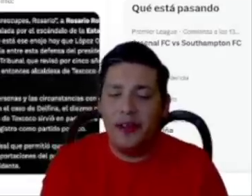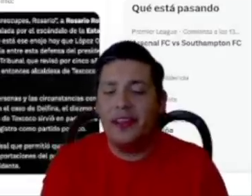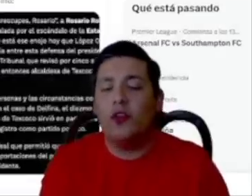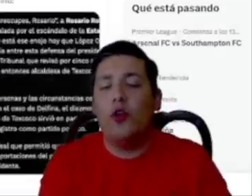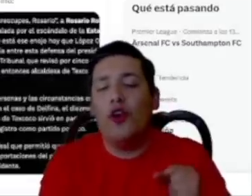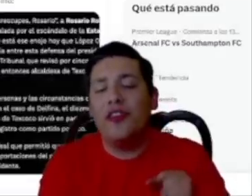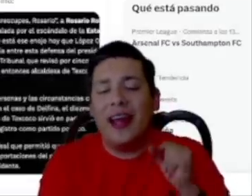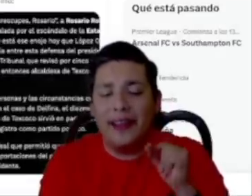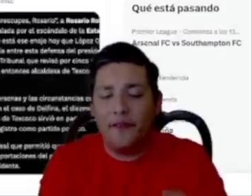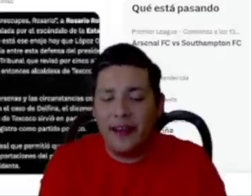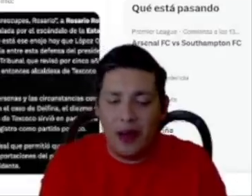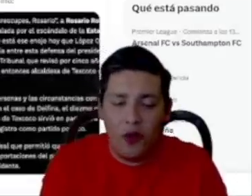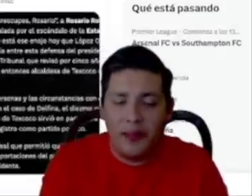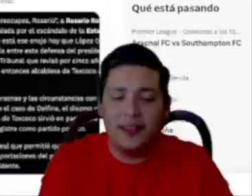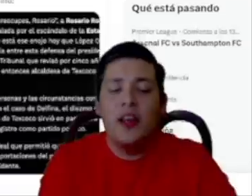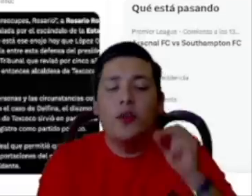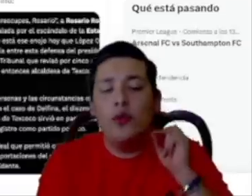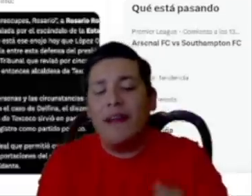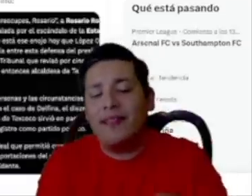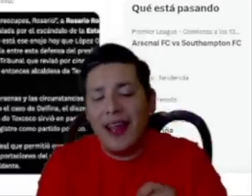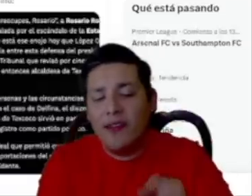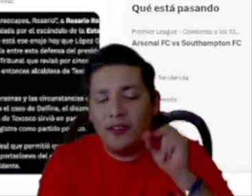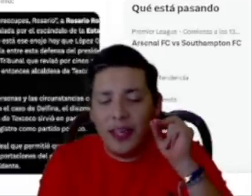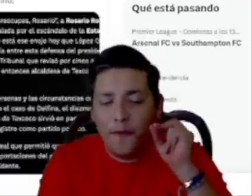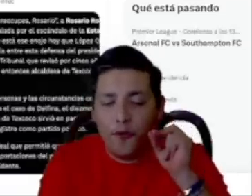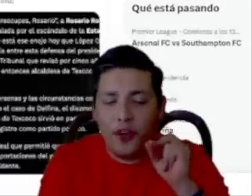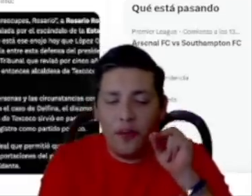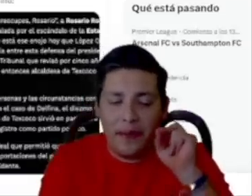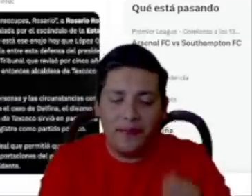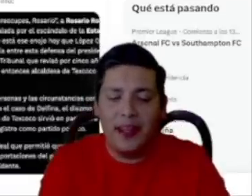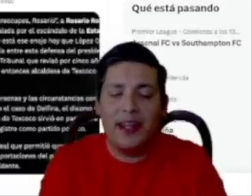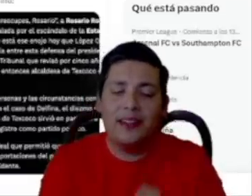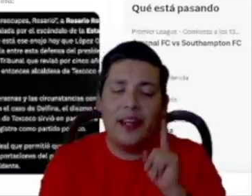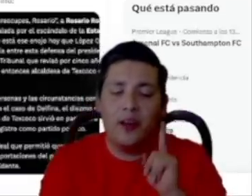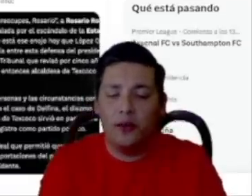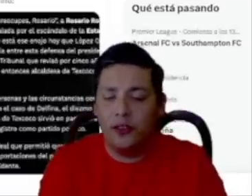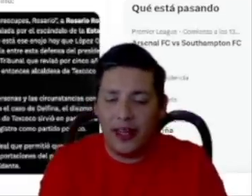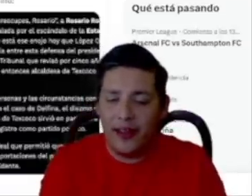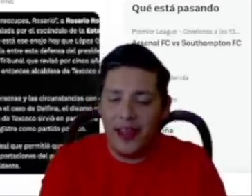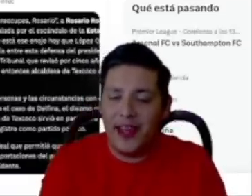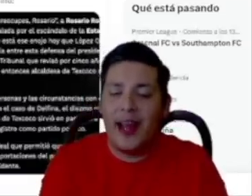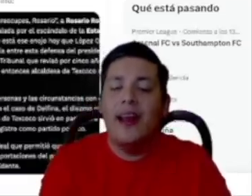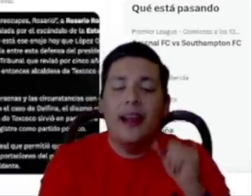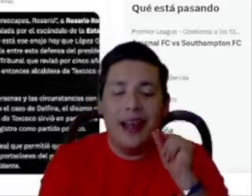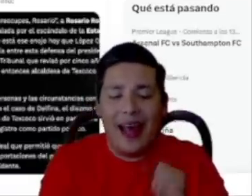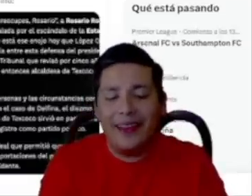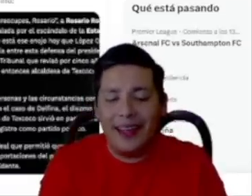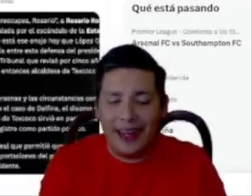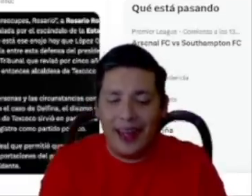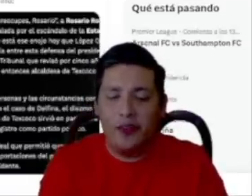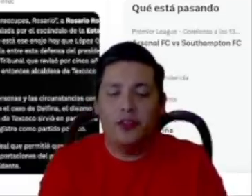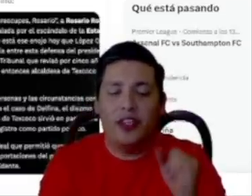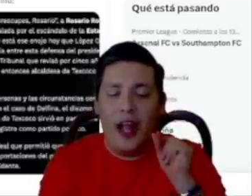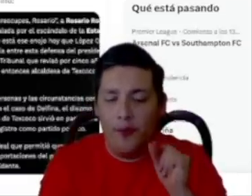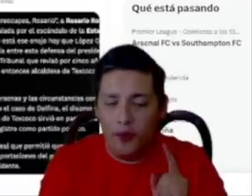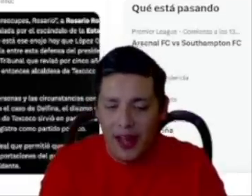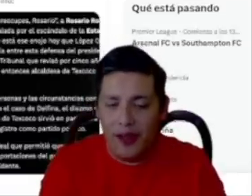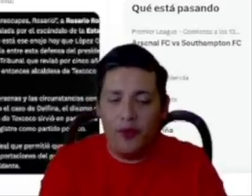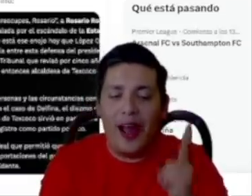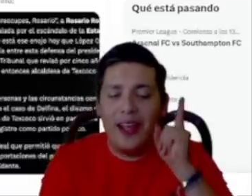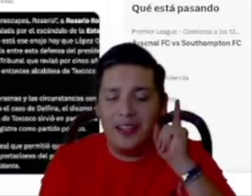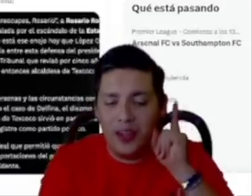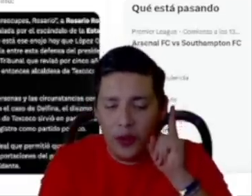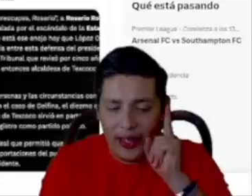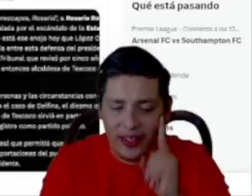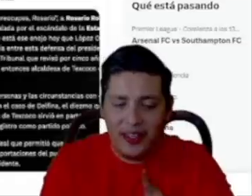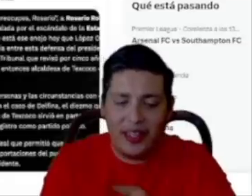en el Estado de México, odia a Delfina Gómez. Durante años ha difundido mentiras en contra de ella, la ha atacado, se ha